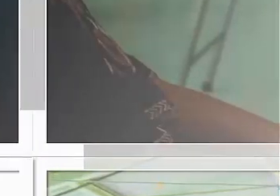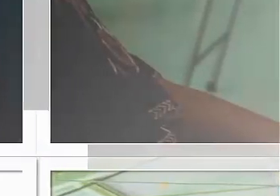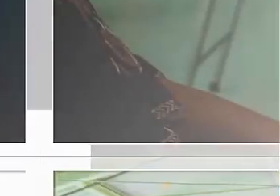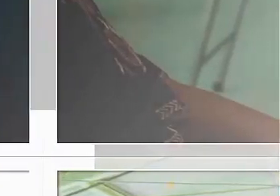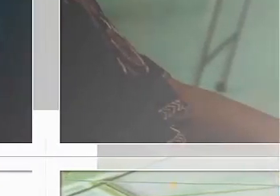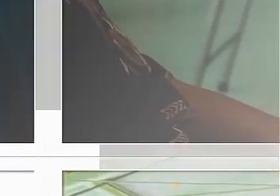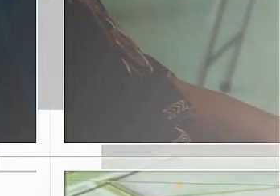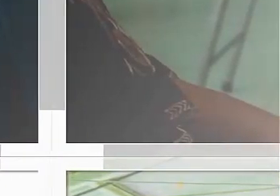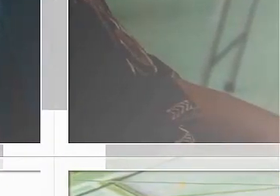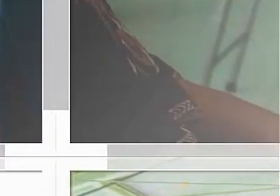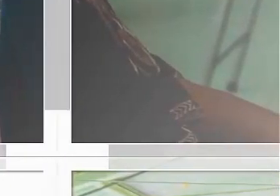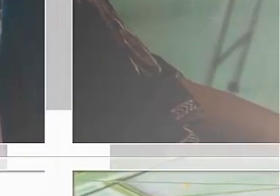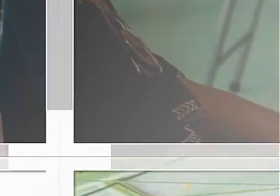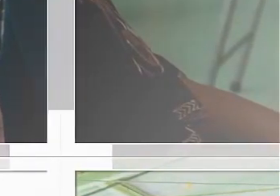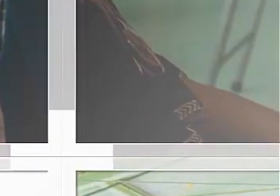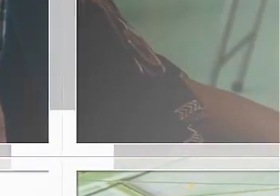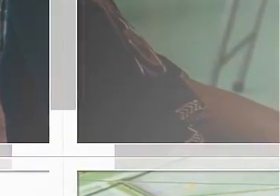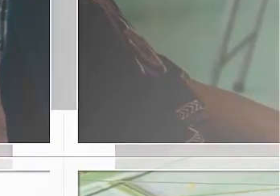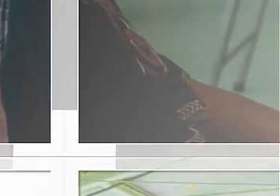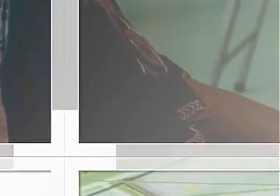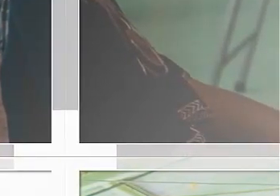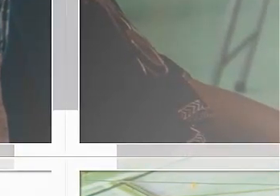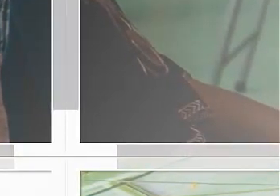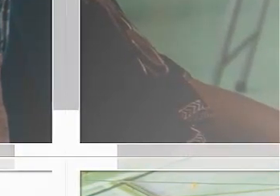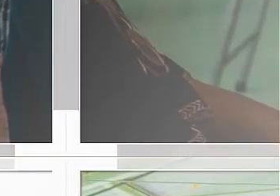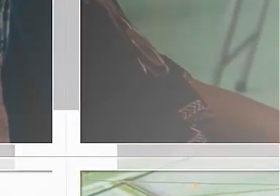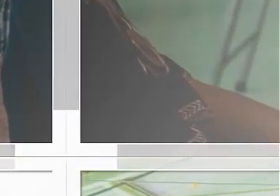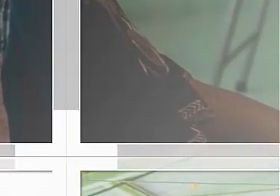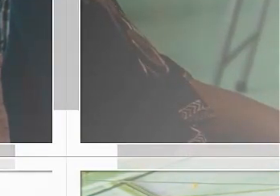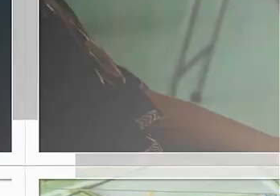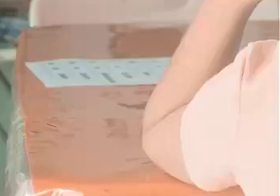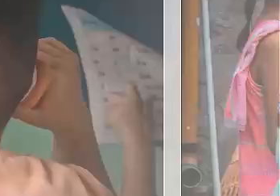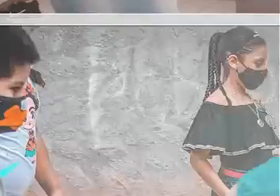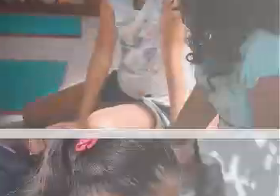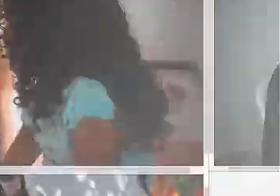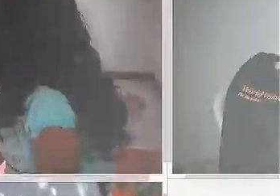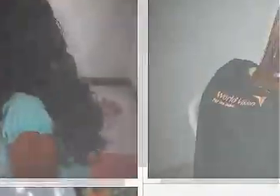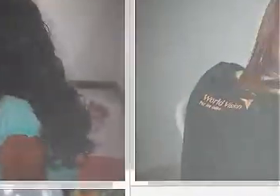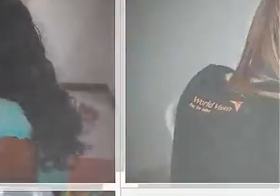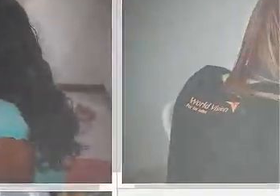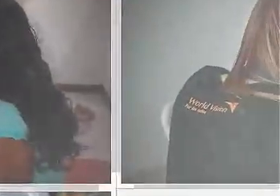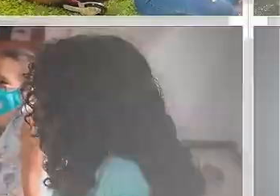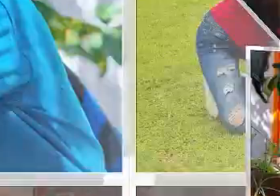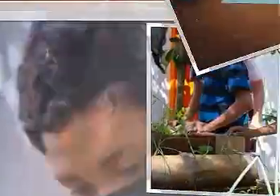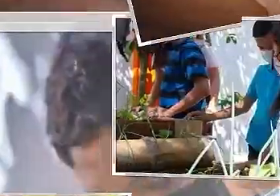la vida de más de 800.000 niños, niñas y adolescentes del país. ¿Te animas?